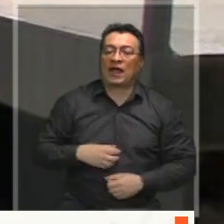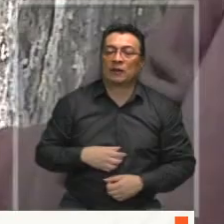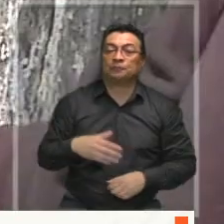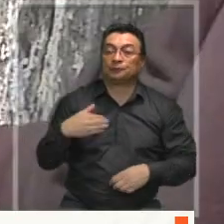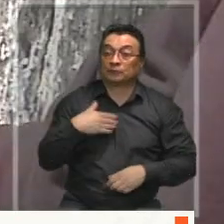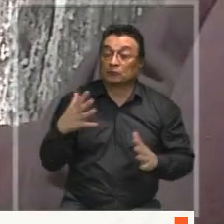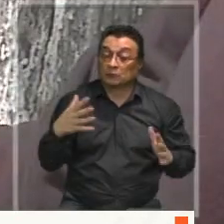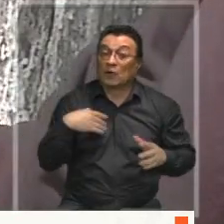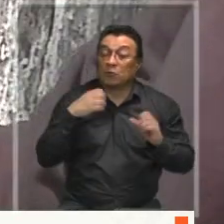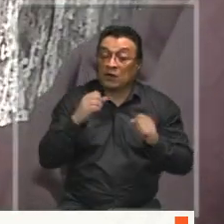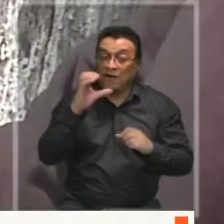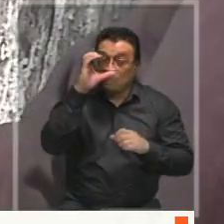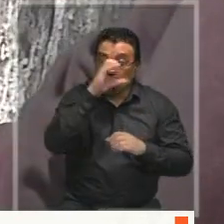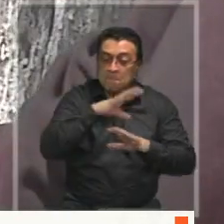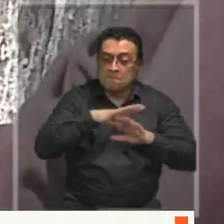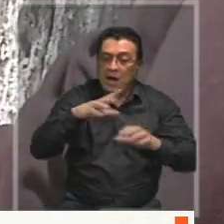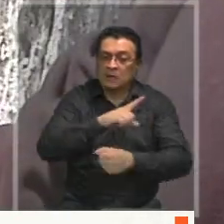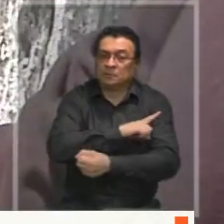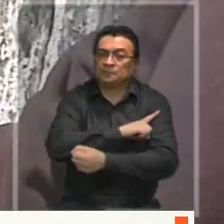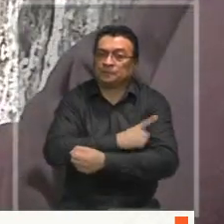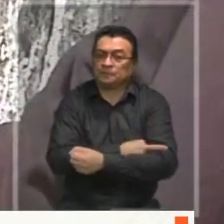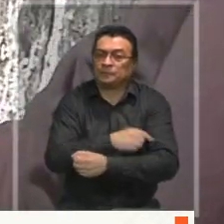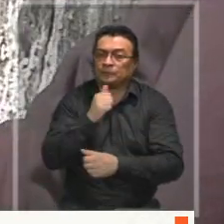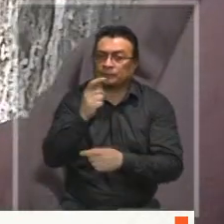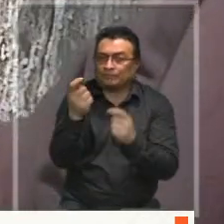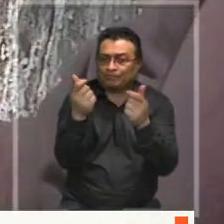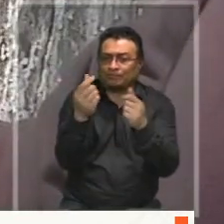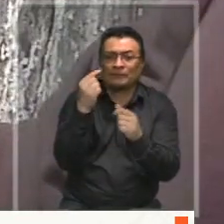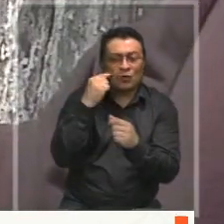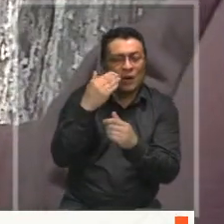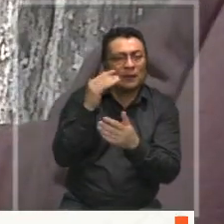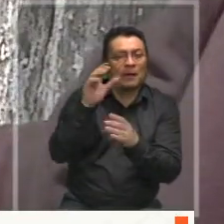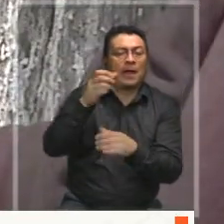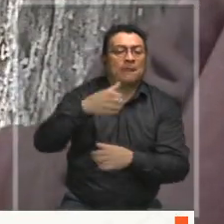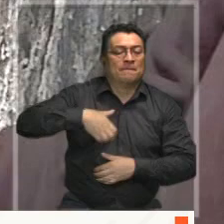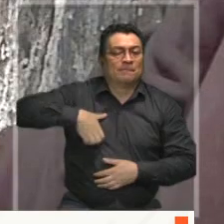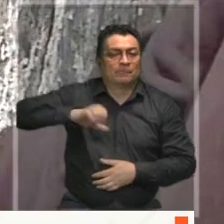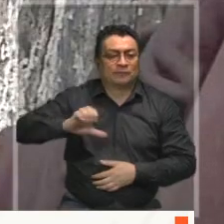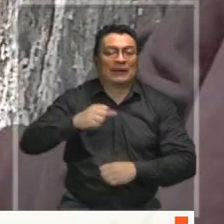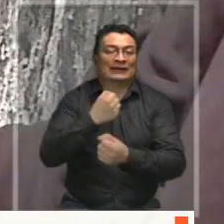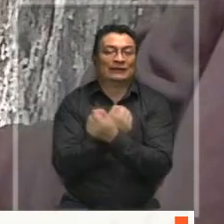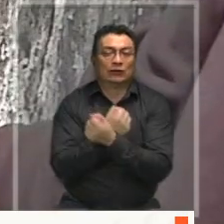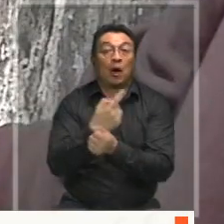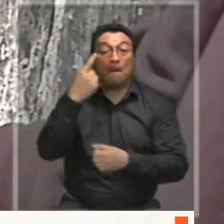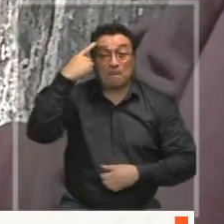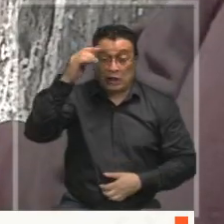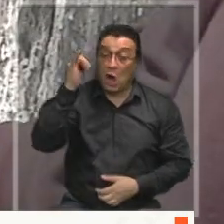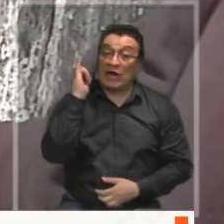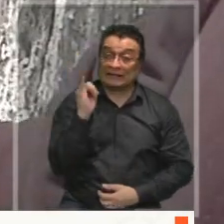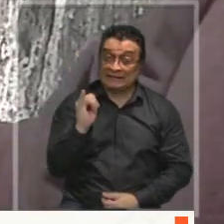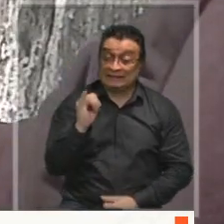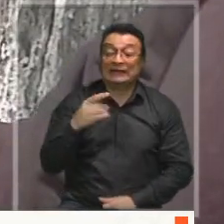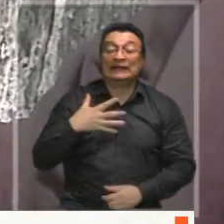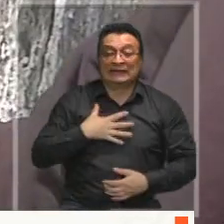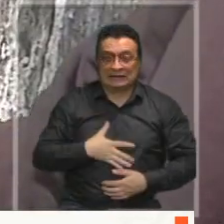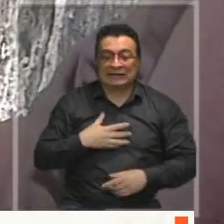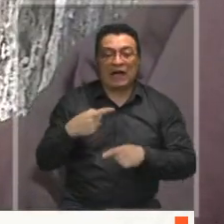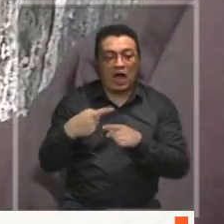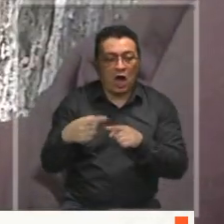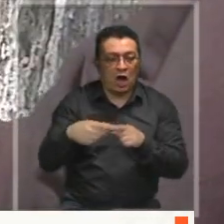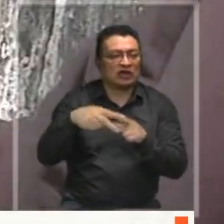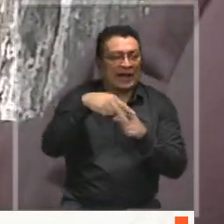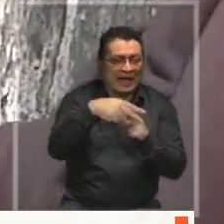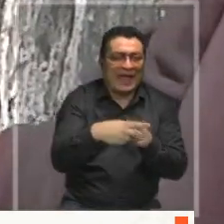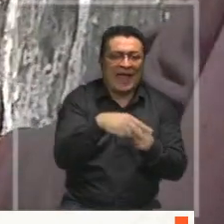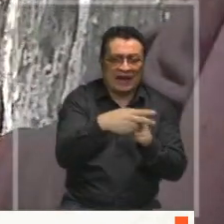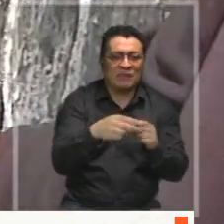mayores facultades o acercarnos a lo que hace la policía, por ejemplo, carabineros e investigaciones, pero sí tener algunas otras herramientas que nos